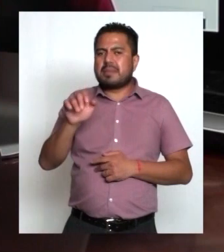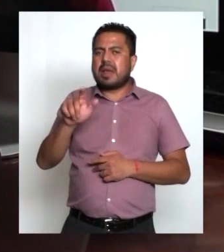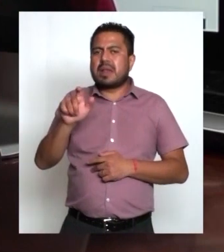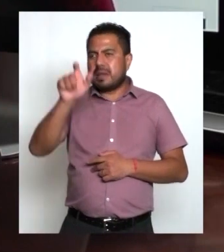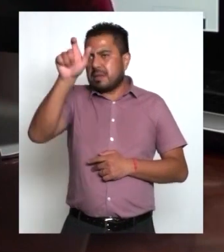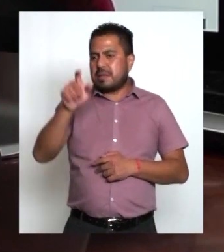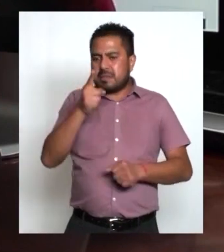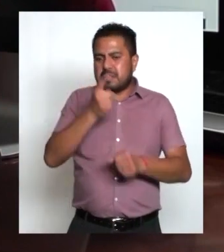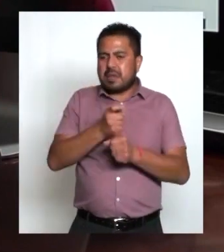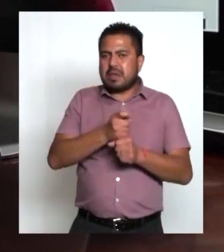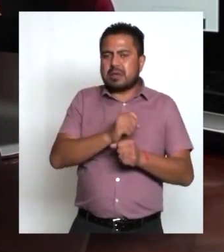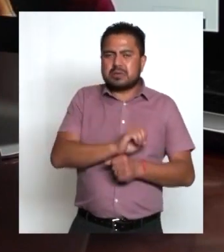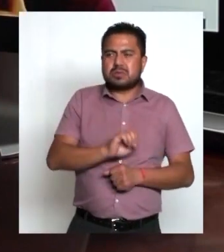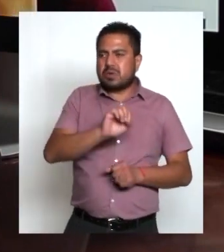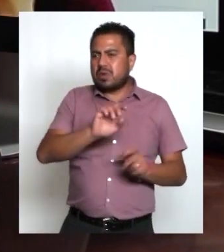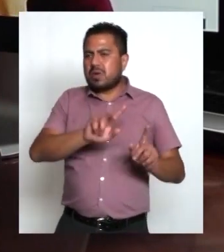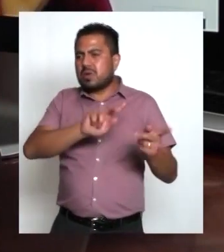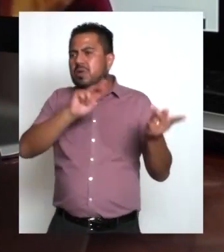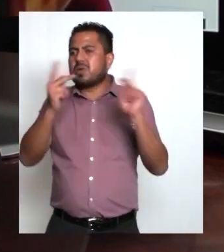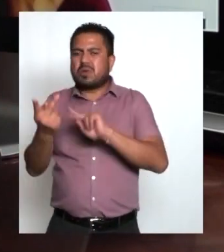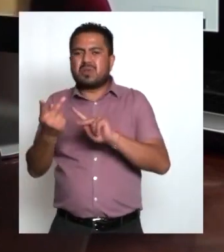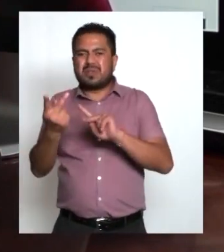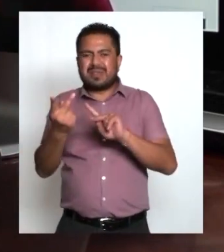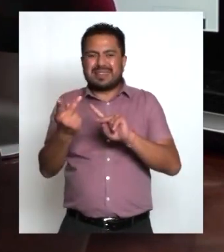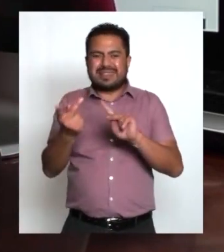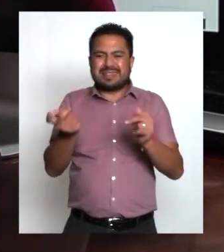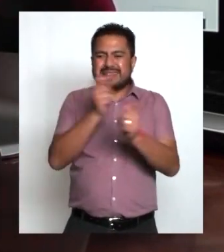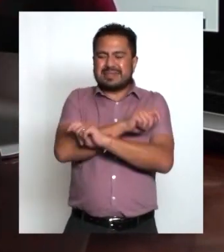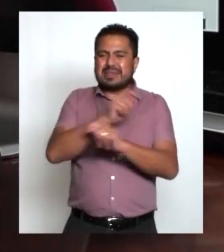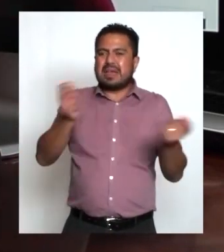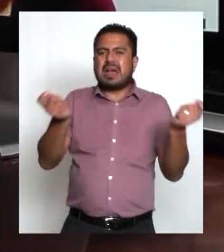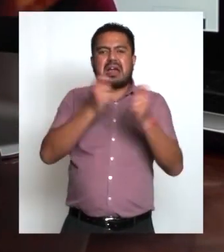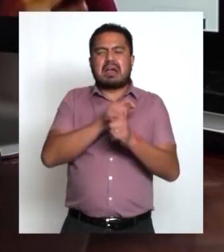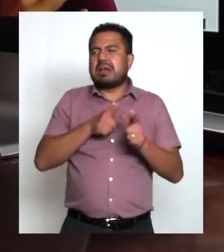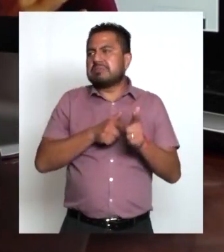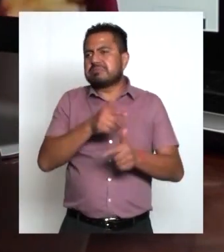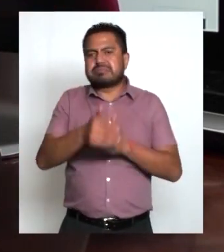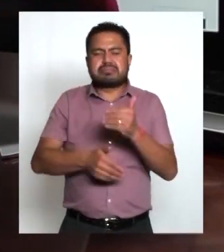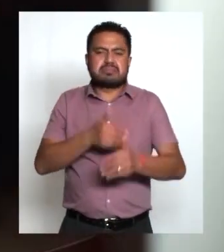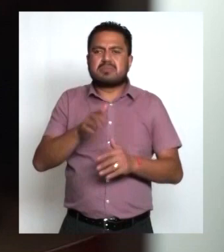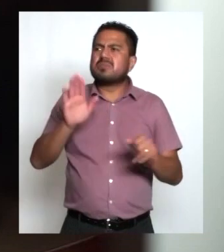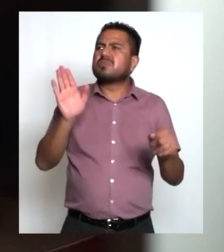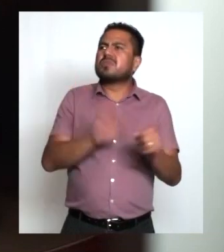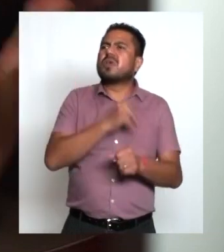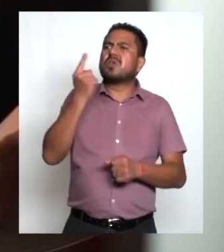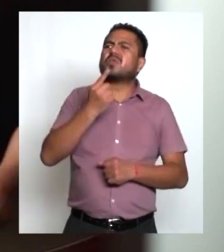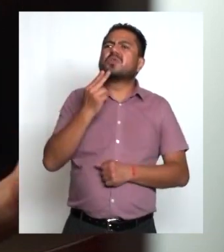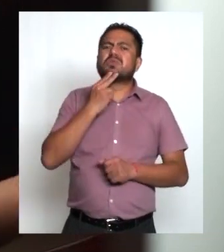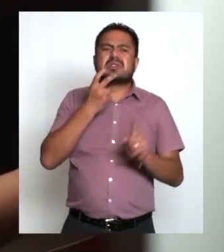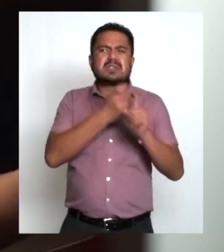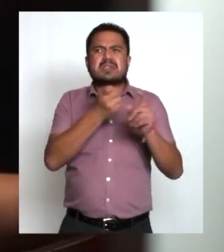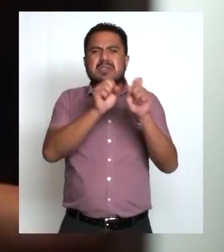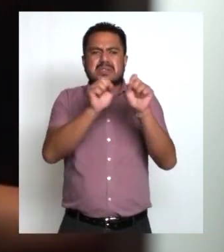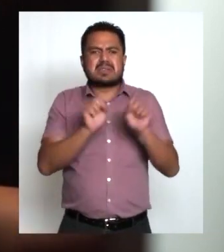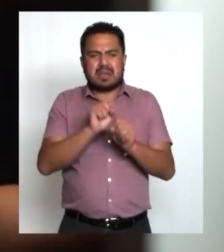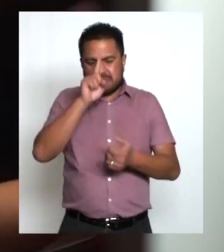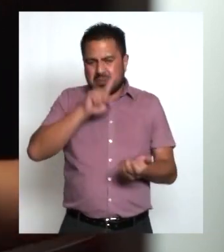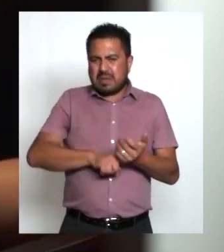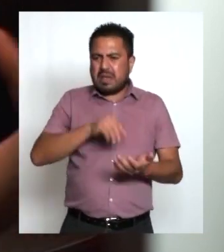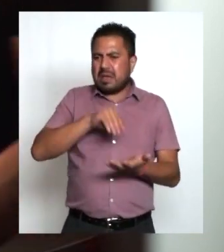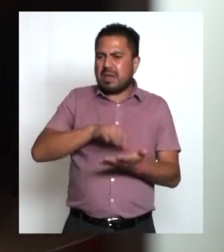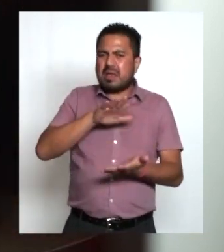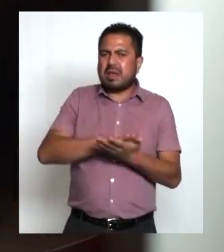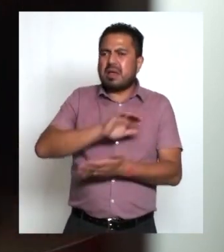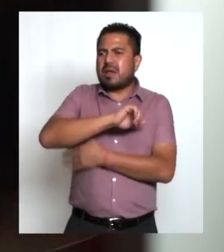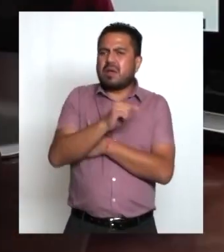está en la primera columna son las unidades y si está en la segunda columna son las decenas y así lo seguimos. ¿Y por qué se utiliza este sistema para